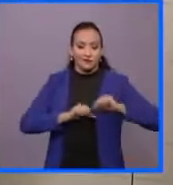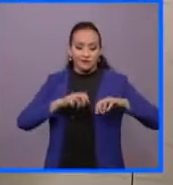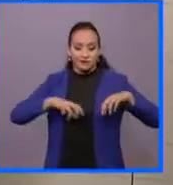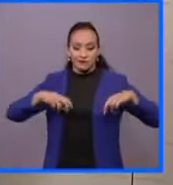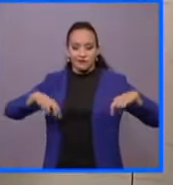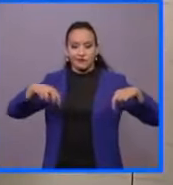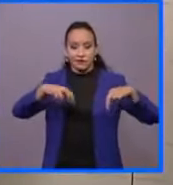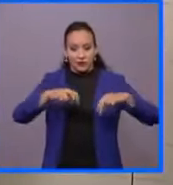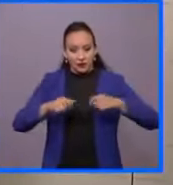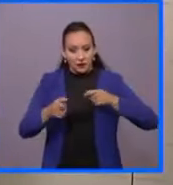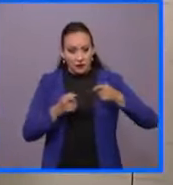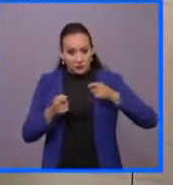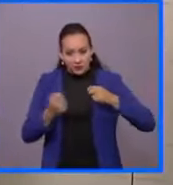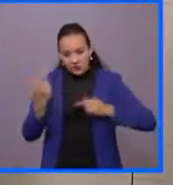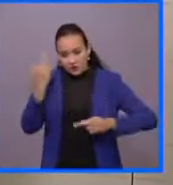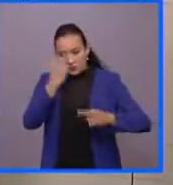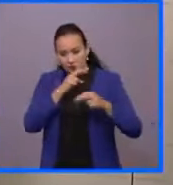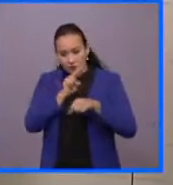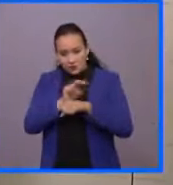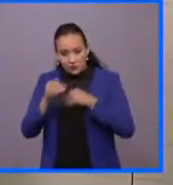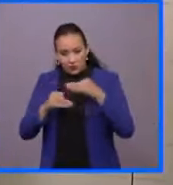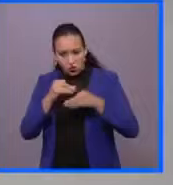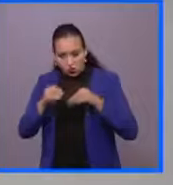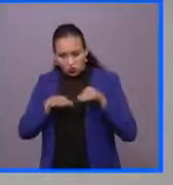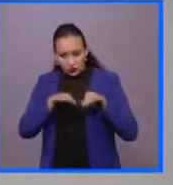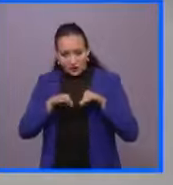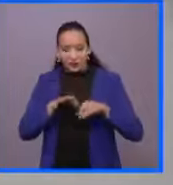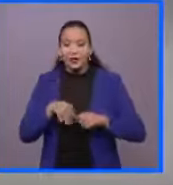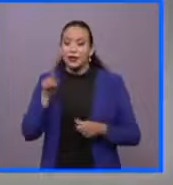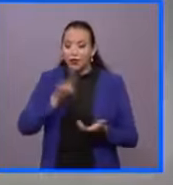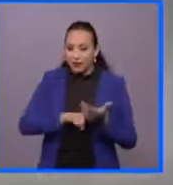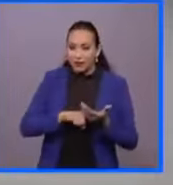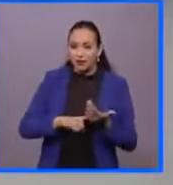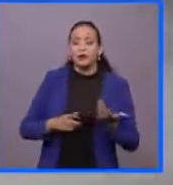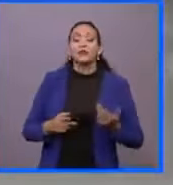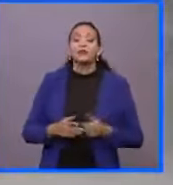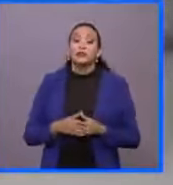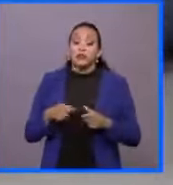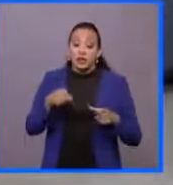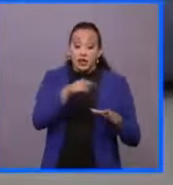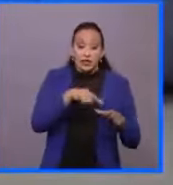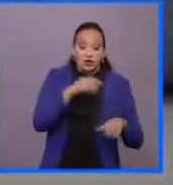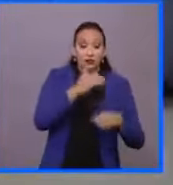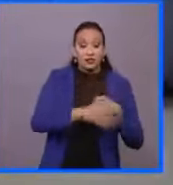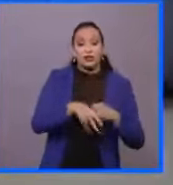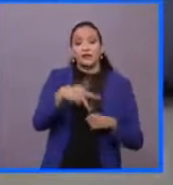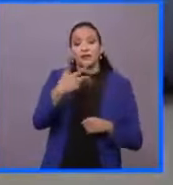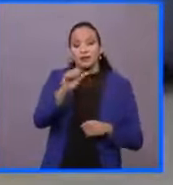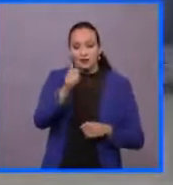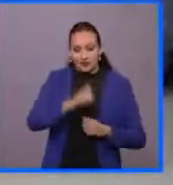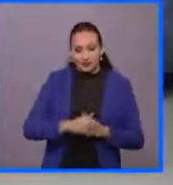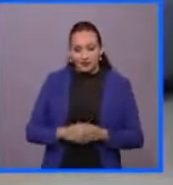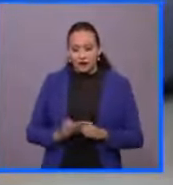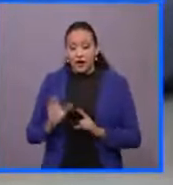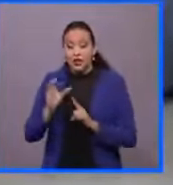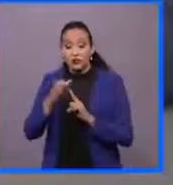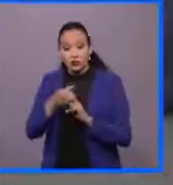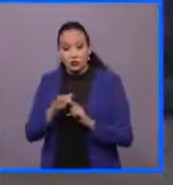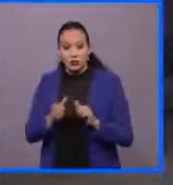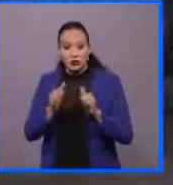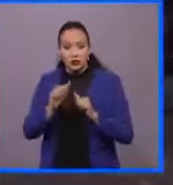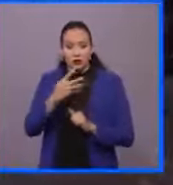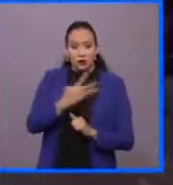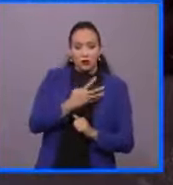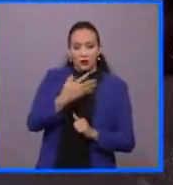de la Contraloría y las Secretarías Ejecutivas de Vigilancia y Disciplina, el 13 de agosto. Las comisiones permanentes entre